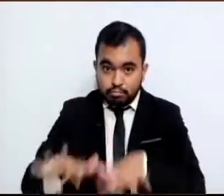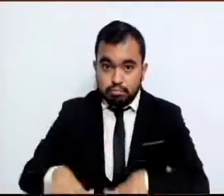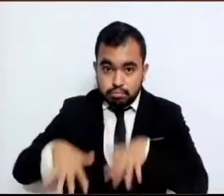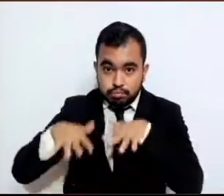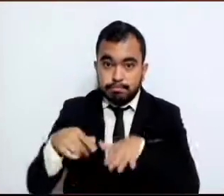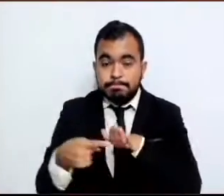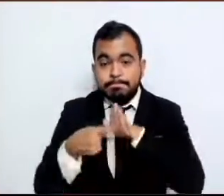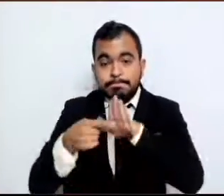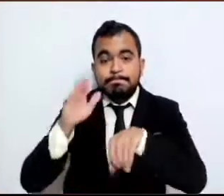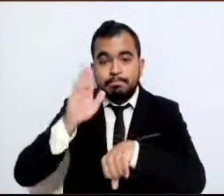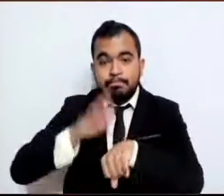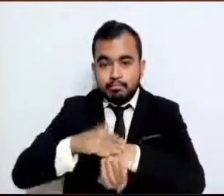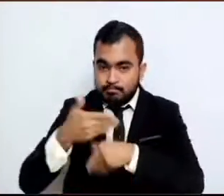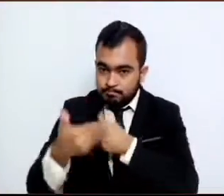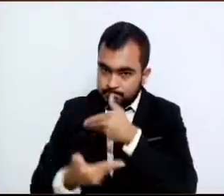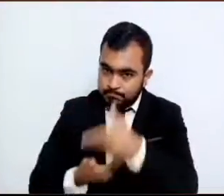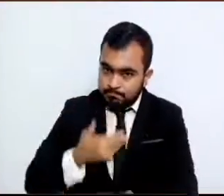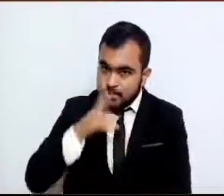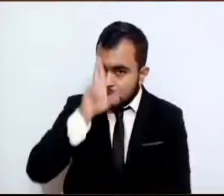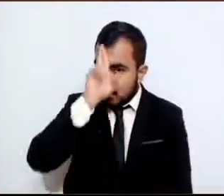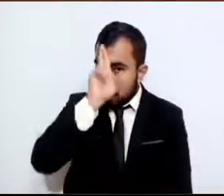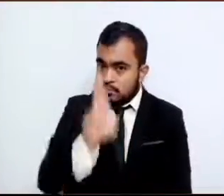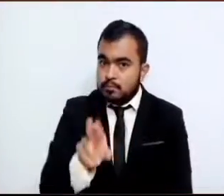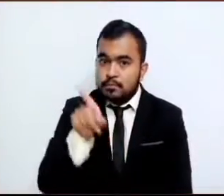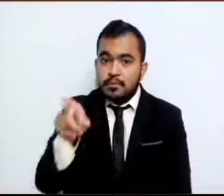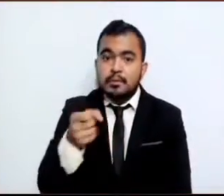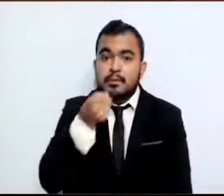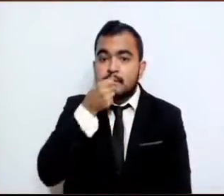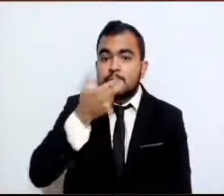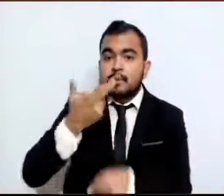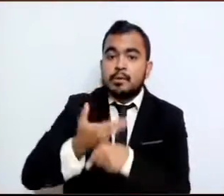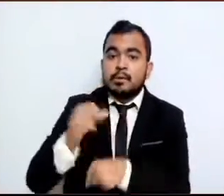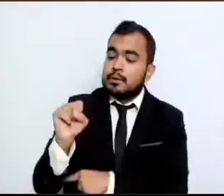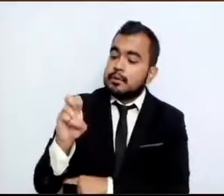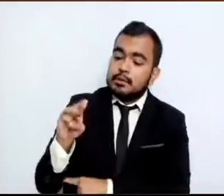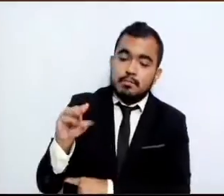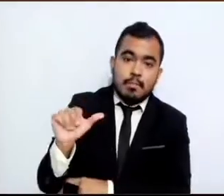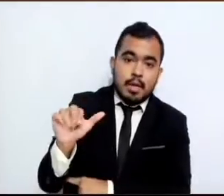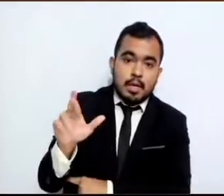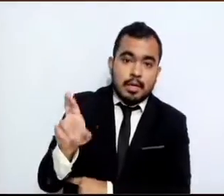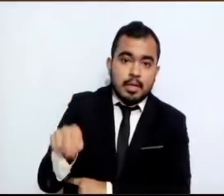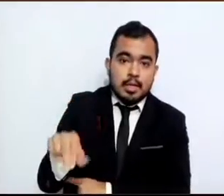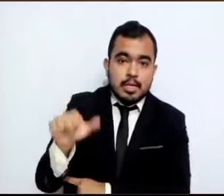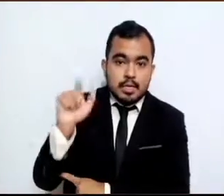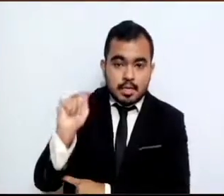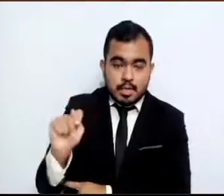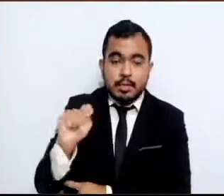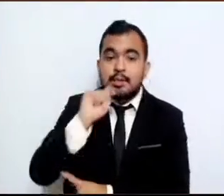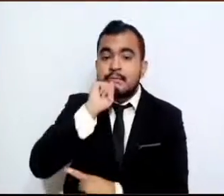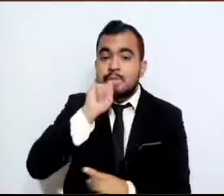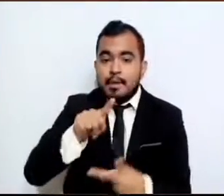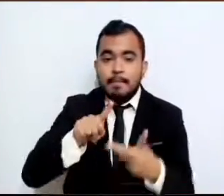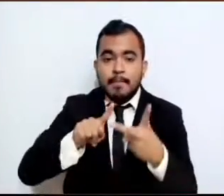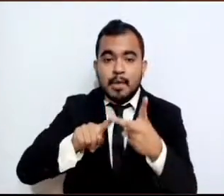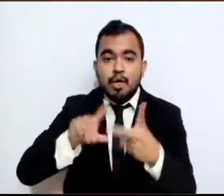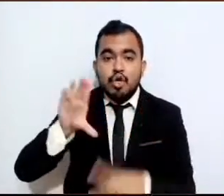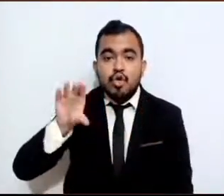manera respetuosa a la Secretaría del Medio Ambiente y a la Comisión Nacional